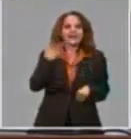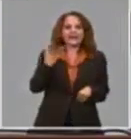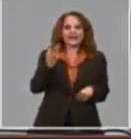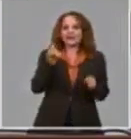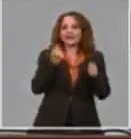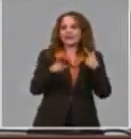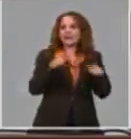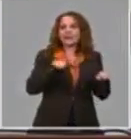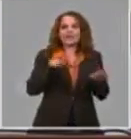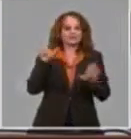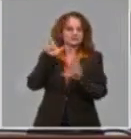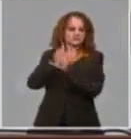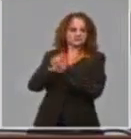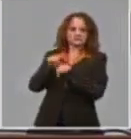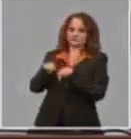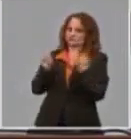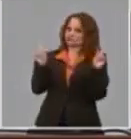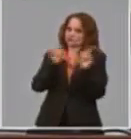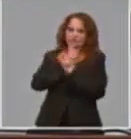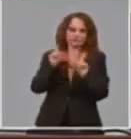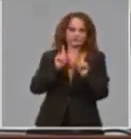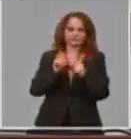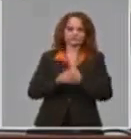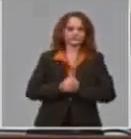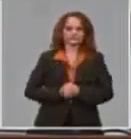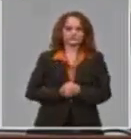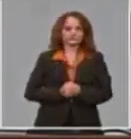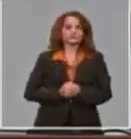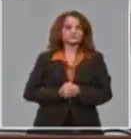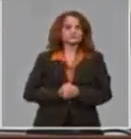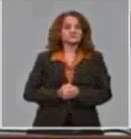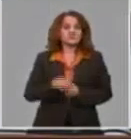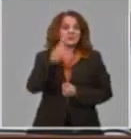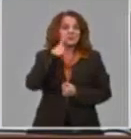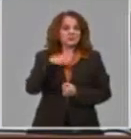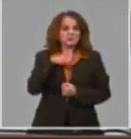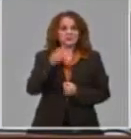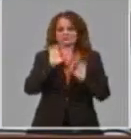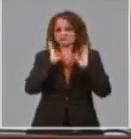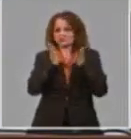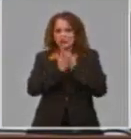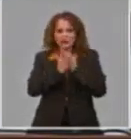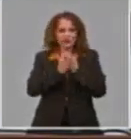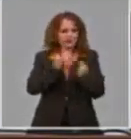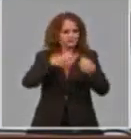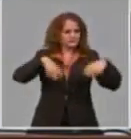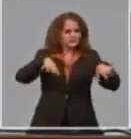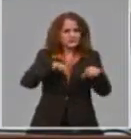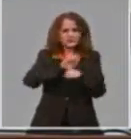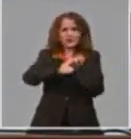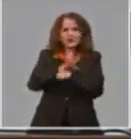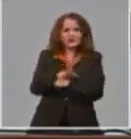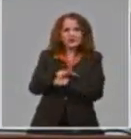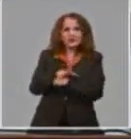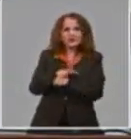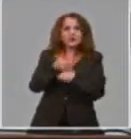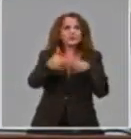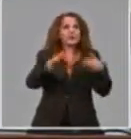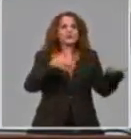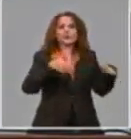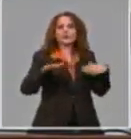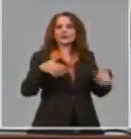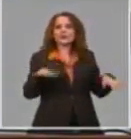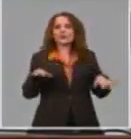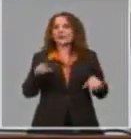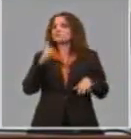analiza a la luz de estos días lo que nos ha pasado con estas manifestaciones en medio de todo el combate de la COVID, es que actuaron con demasiada impunidad y se nos acumuló el